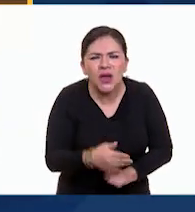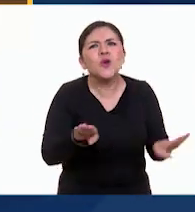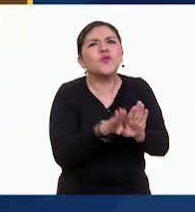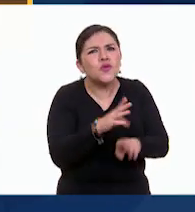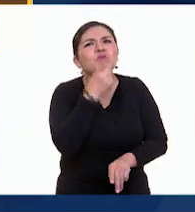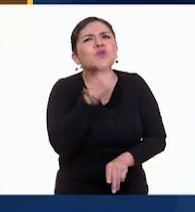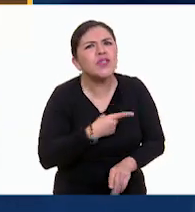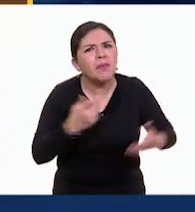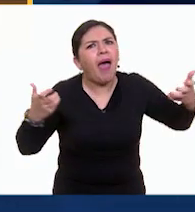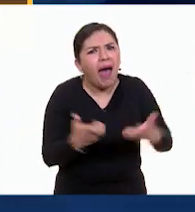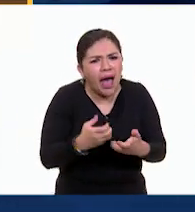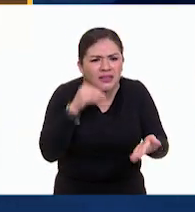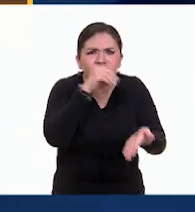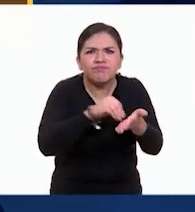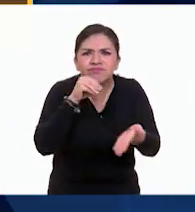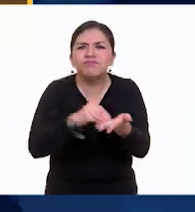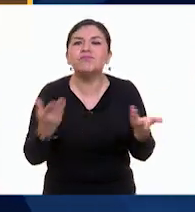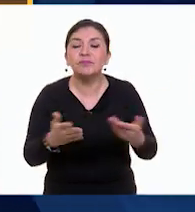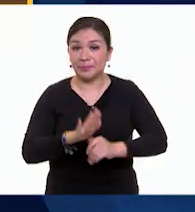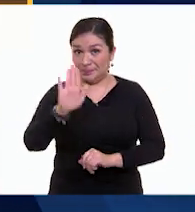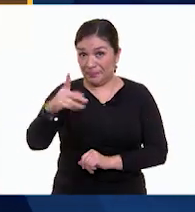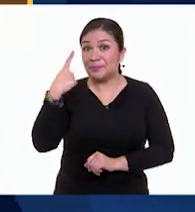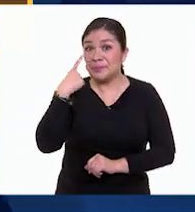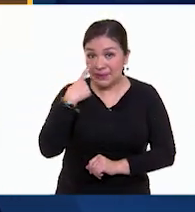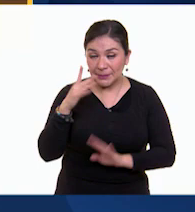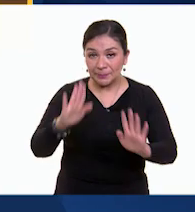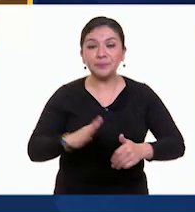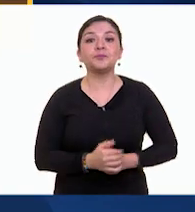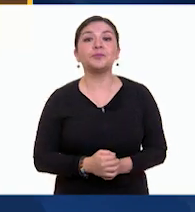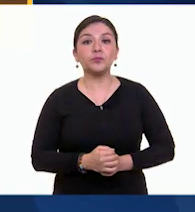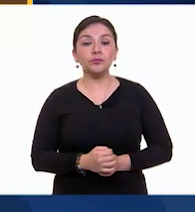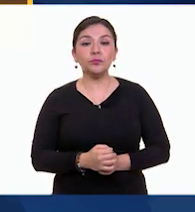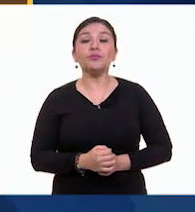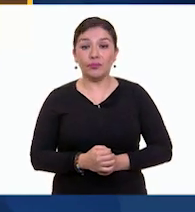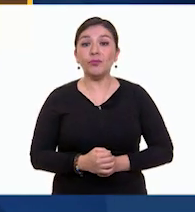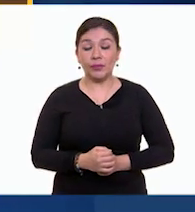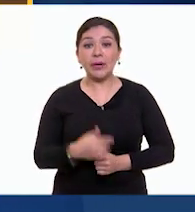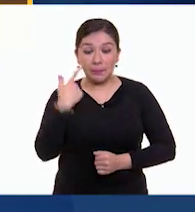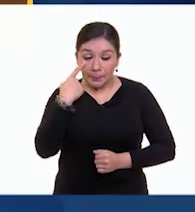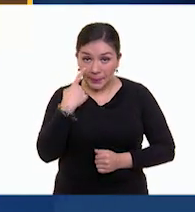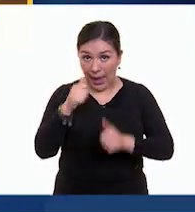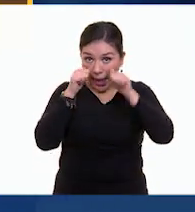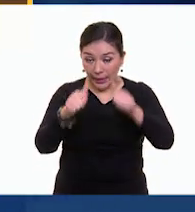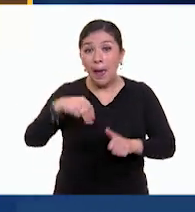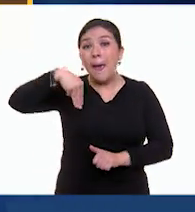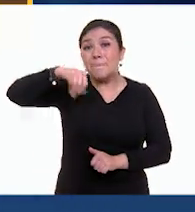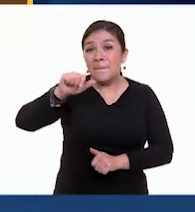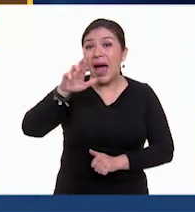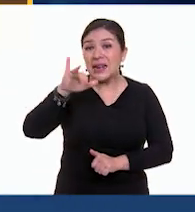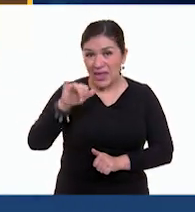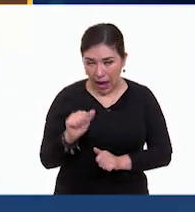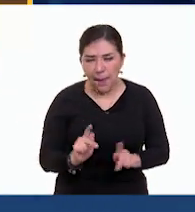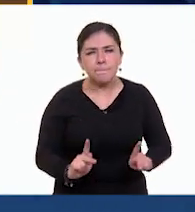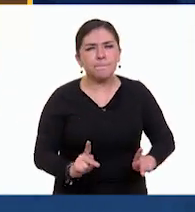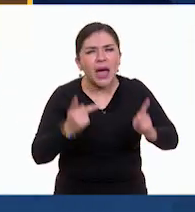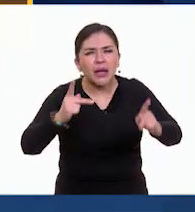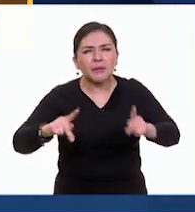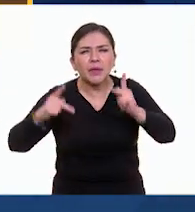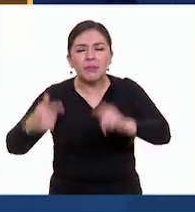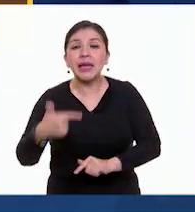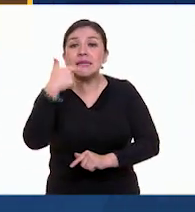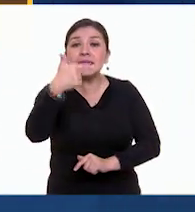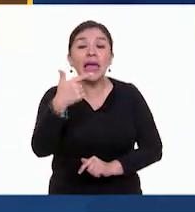Cuéntame, ¿cómo lo resolvieron? Fíjate bien, ¿eh? Agustín, mira. María empieza a vender